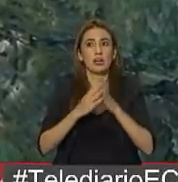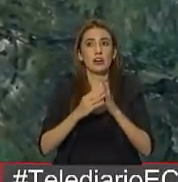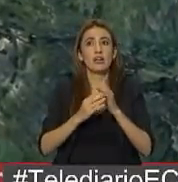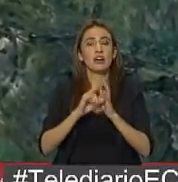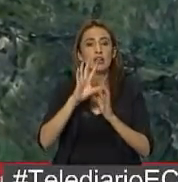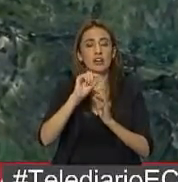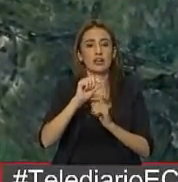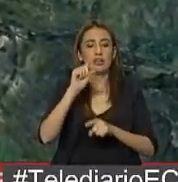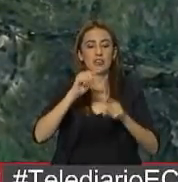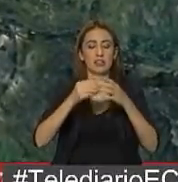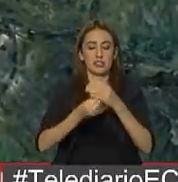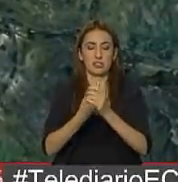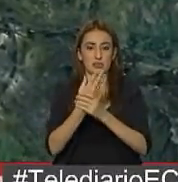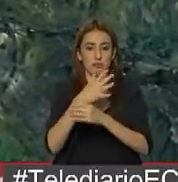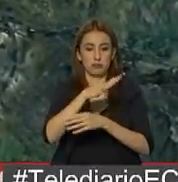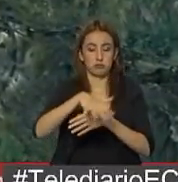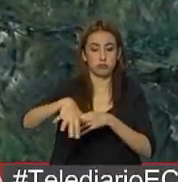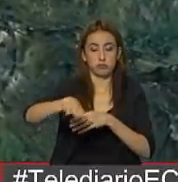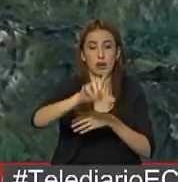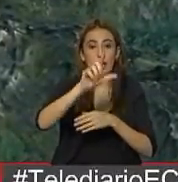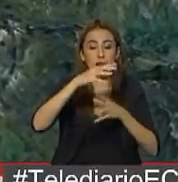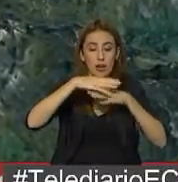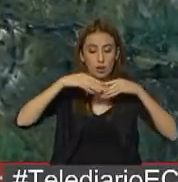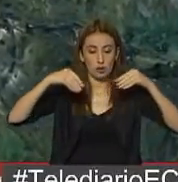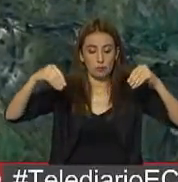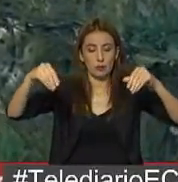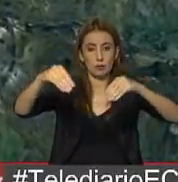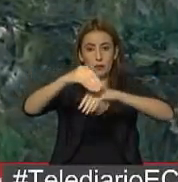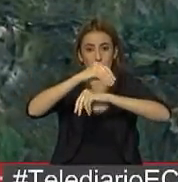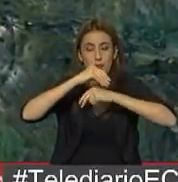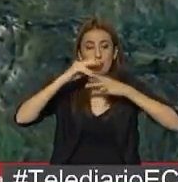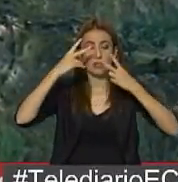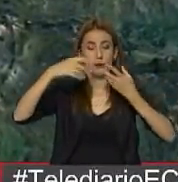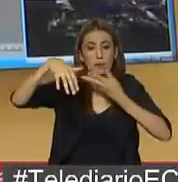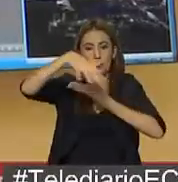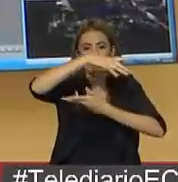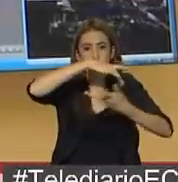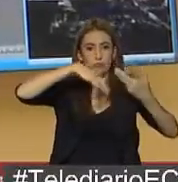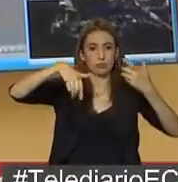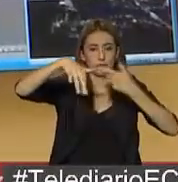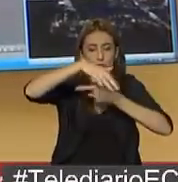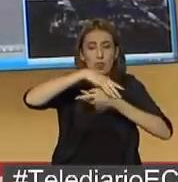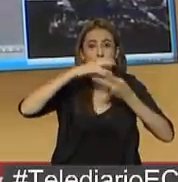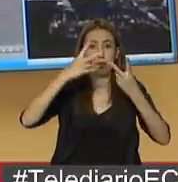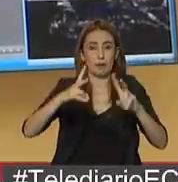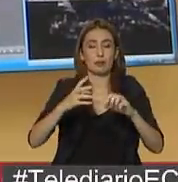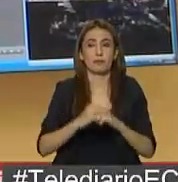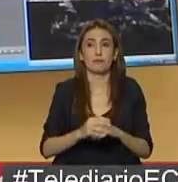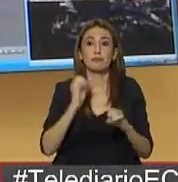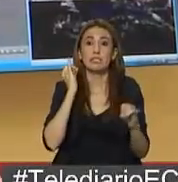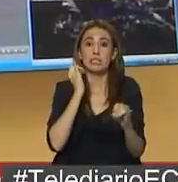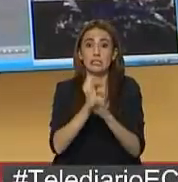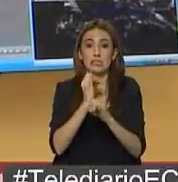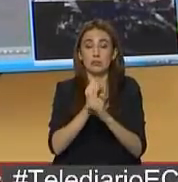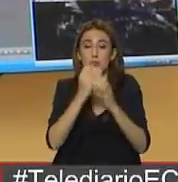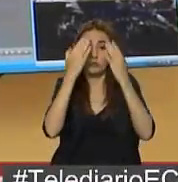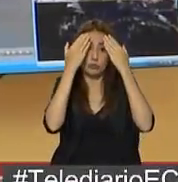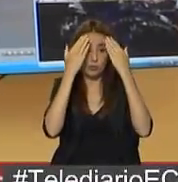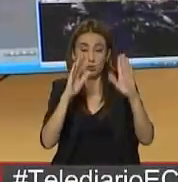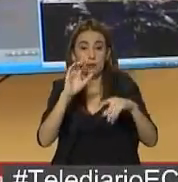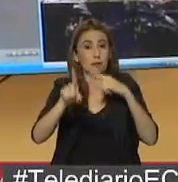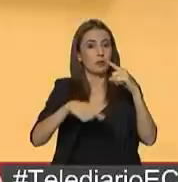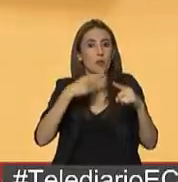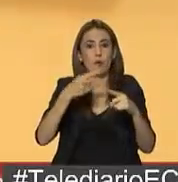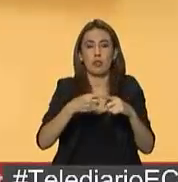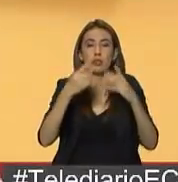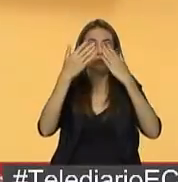flujos piroclásticos, flujos de lava, lahares y columnas de ceniza. El Instituto Geofísico no sabe cuándo el proceso eruptivo